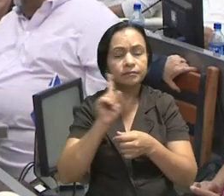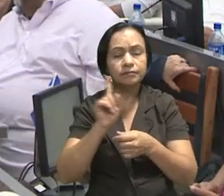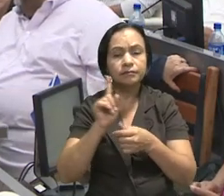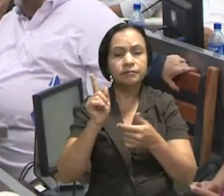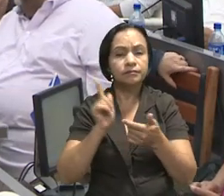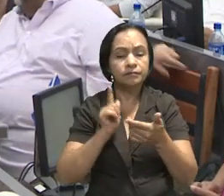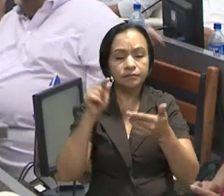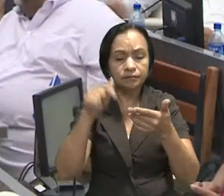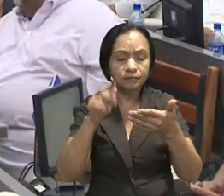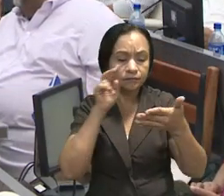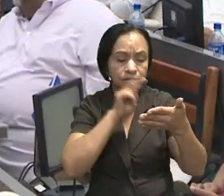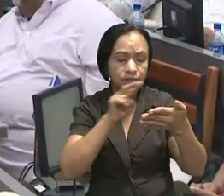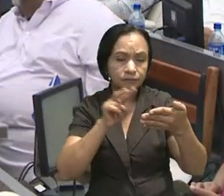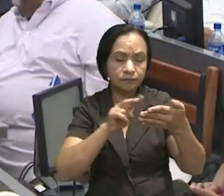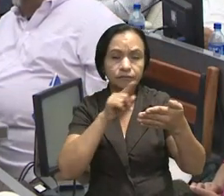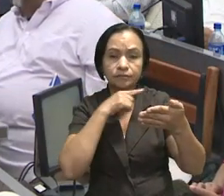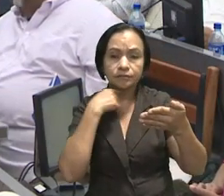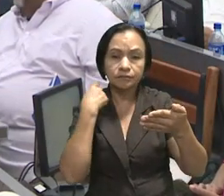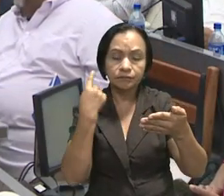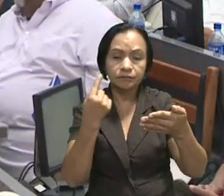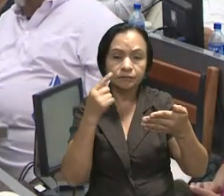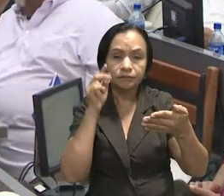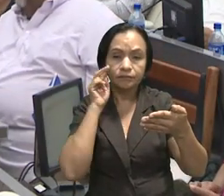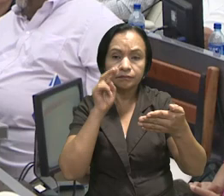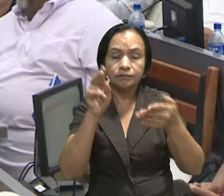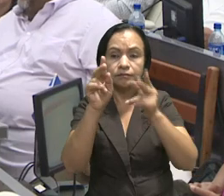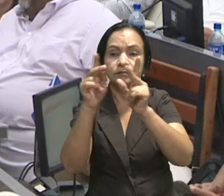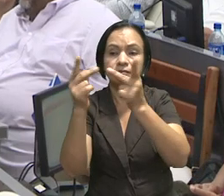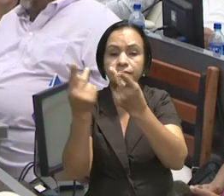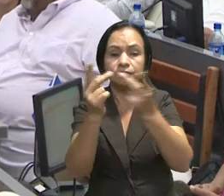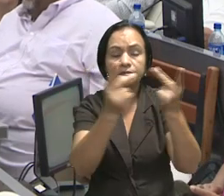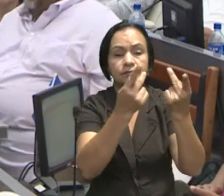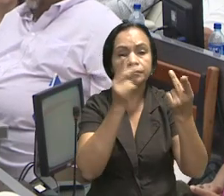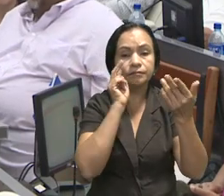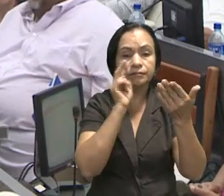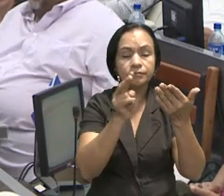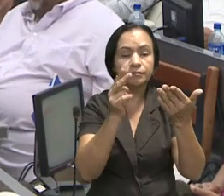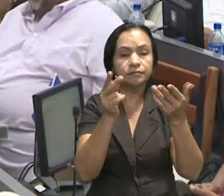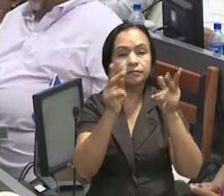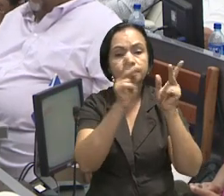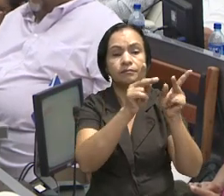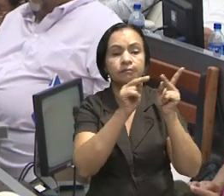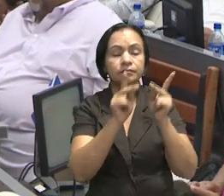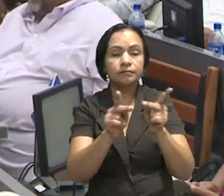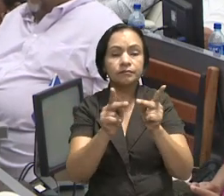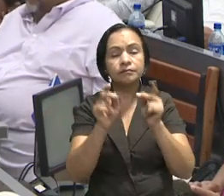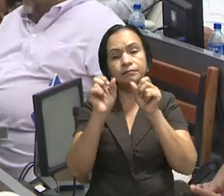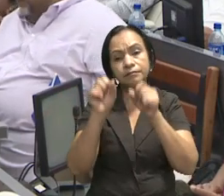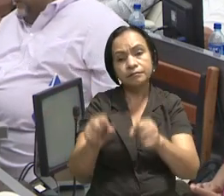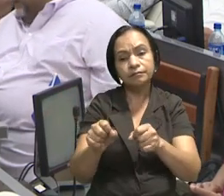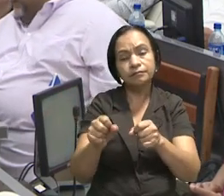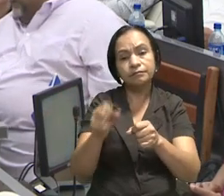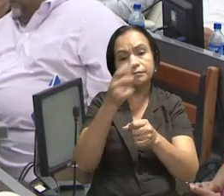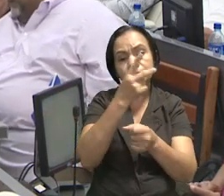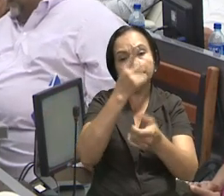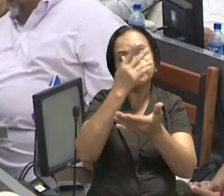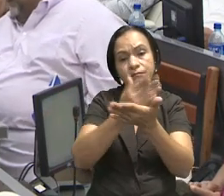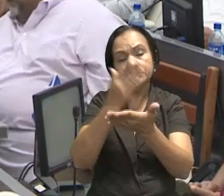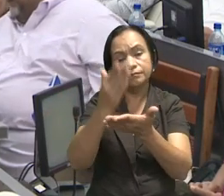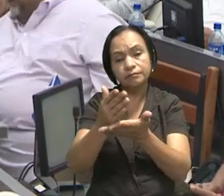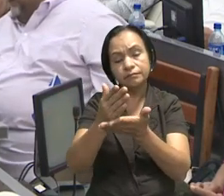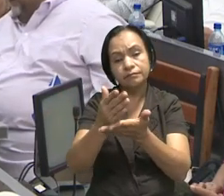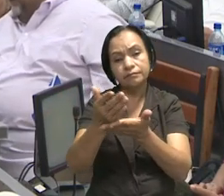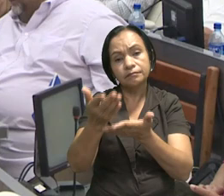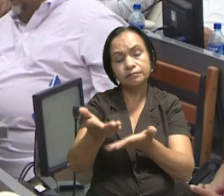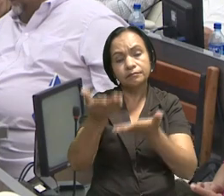ambiente, ¿verdad?, y no lo vea la población, como que la persona puede recibir un doble